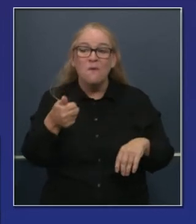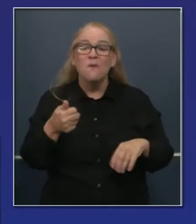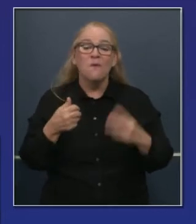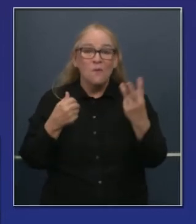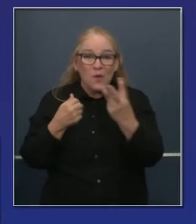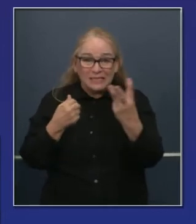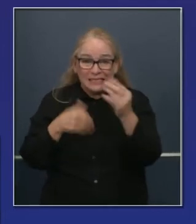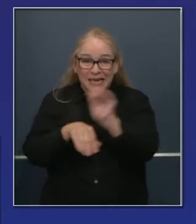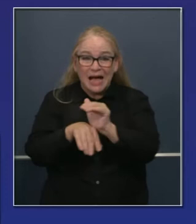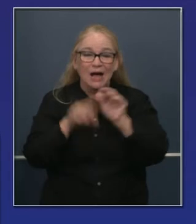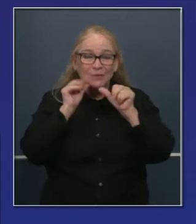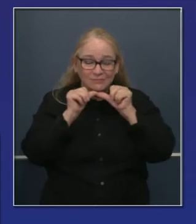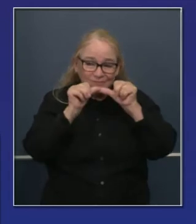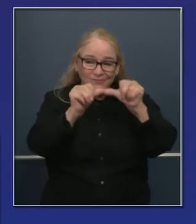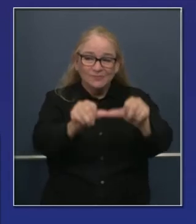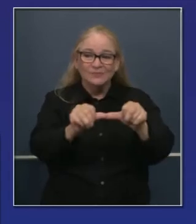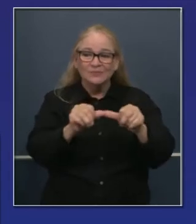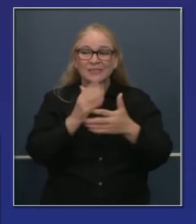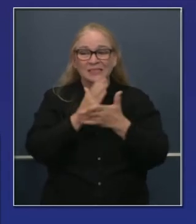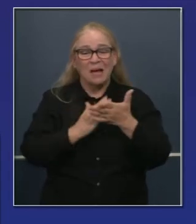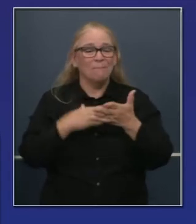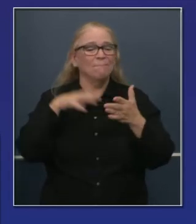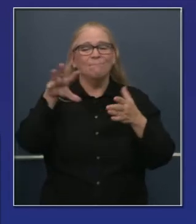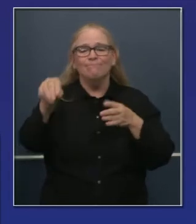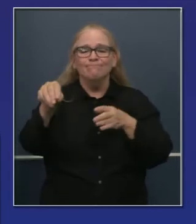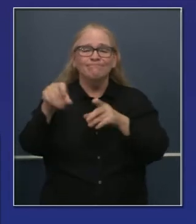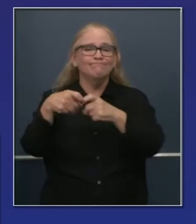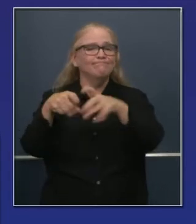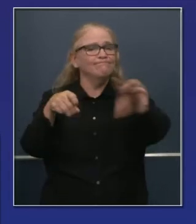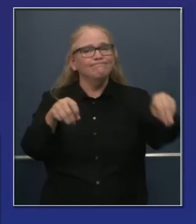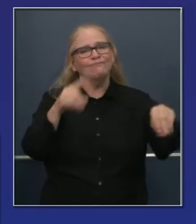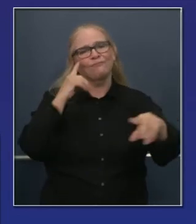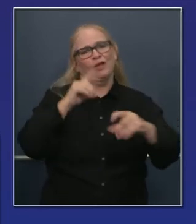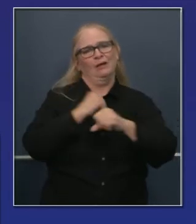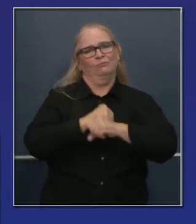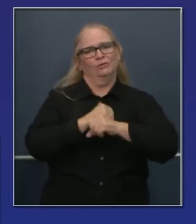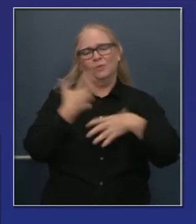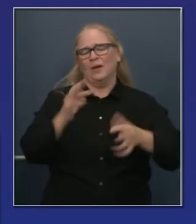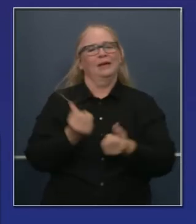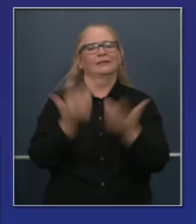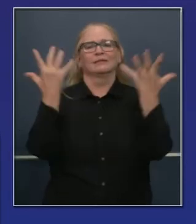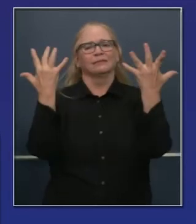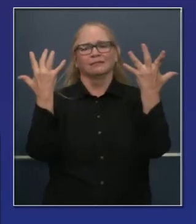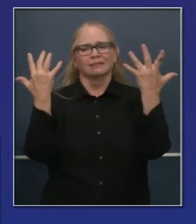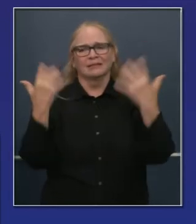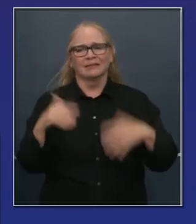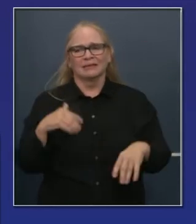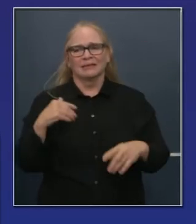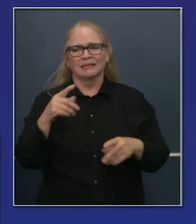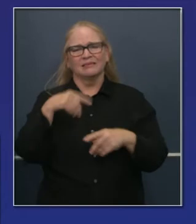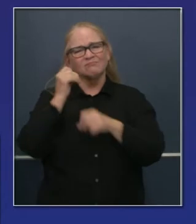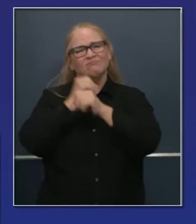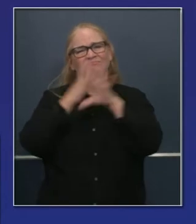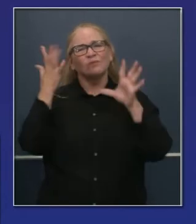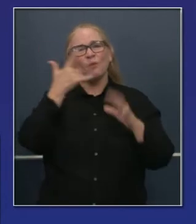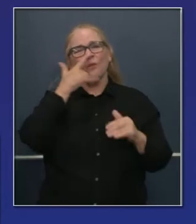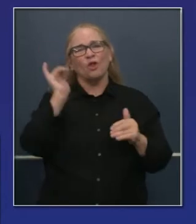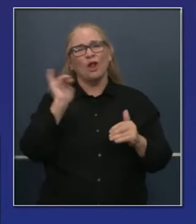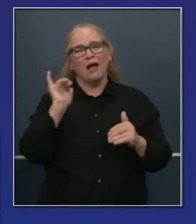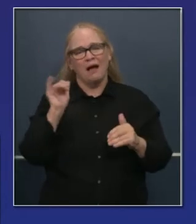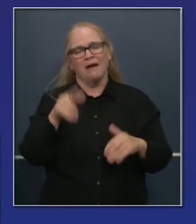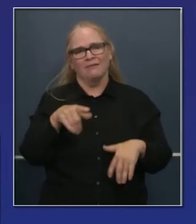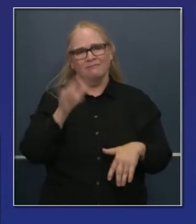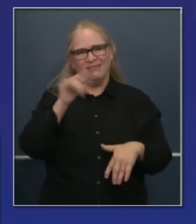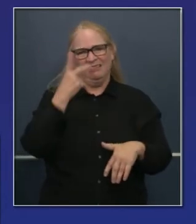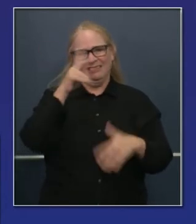hasta el jueves miércoles por la noche quiero hablar un poco más con ustedes de lo que anticipamos pero para darles una idea de la escala de lo que